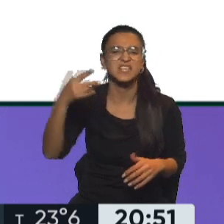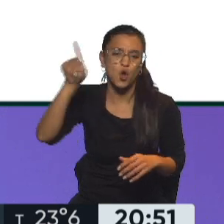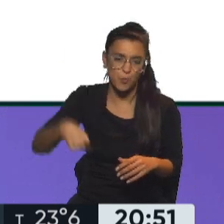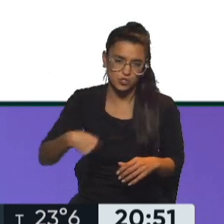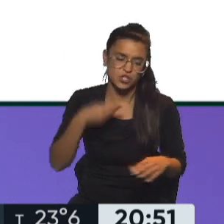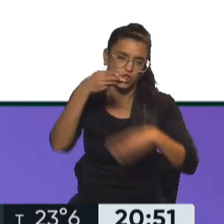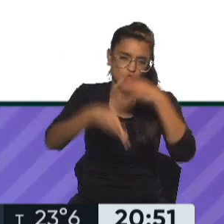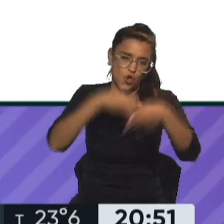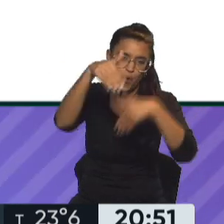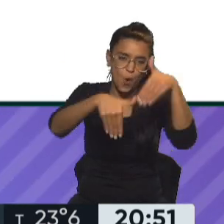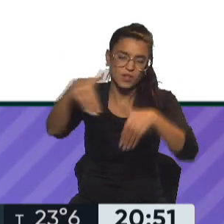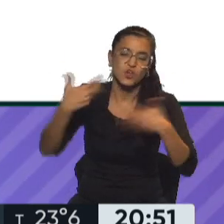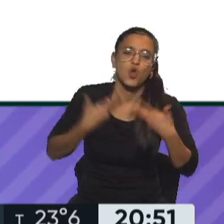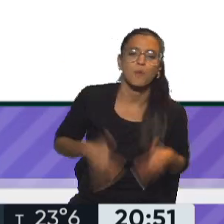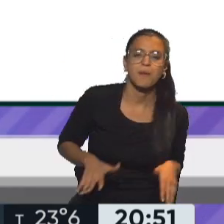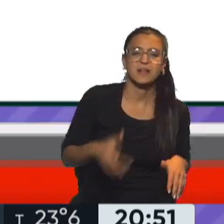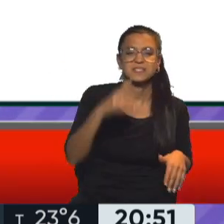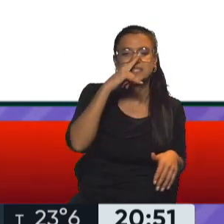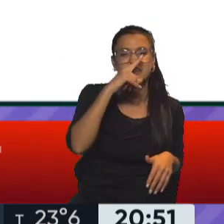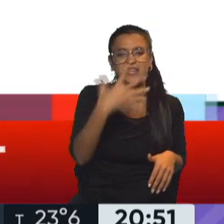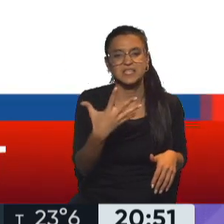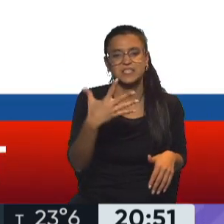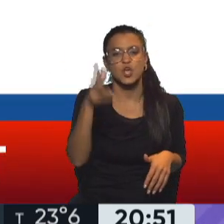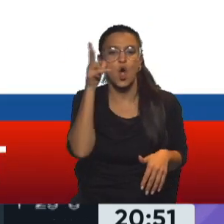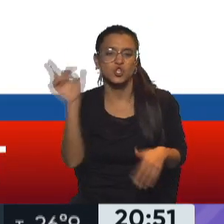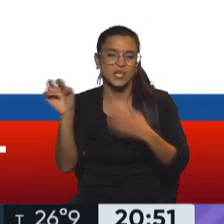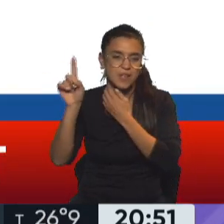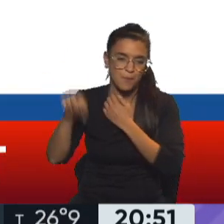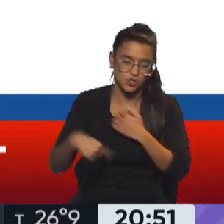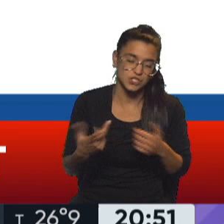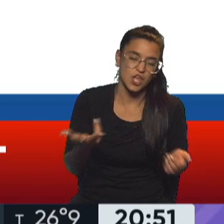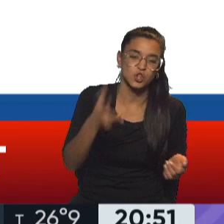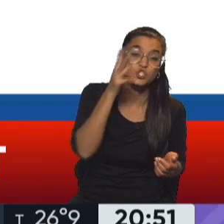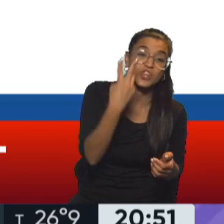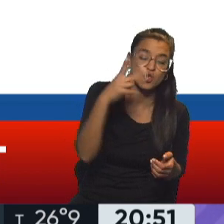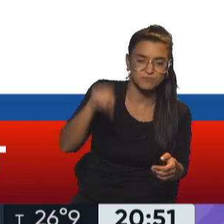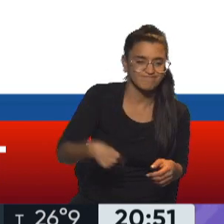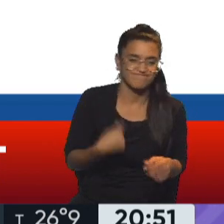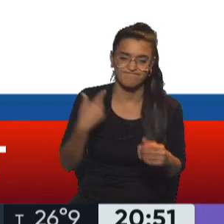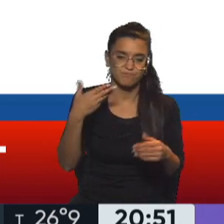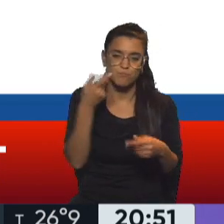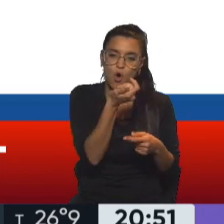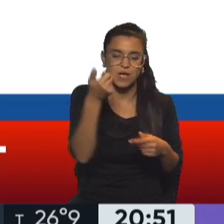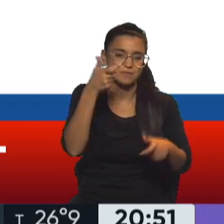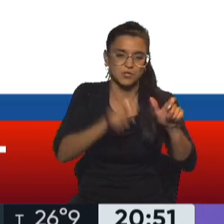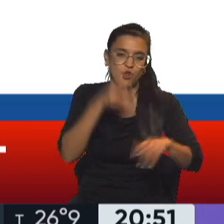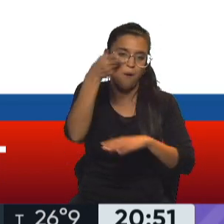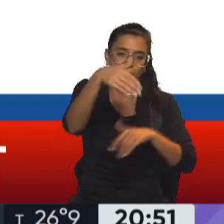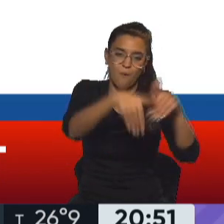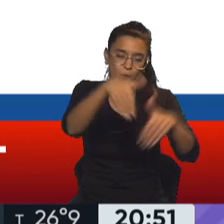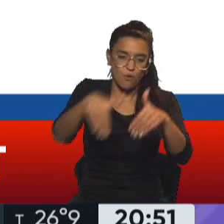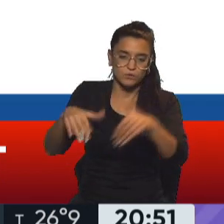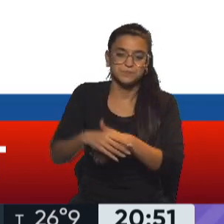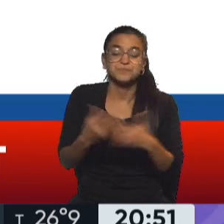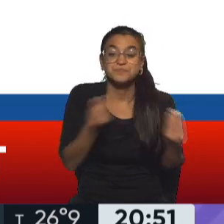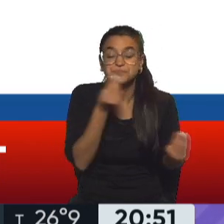65%, cuando normalmente es entre el 75 y el 80, 82. Muy bajo grado de presentismo. ¿Qué es lo que